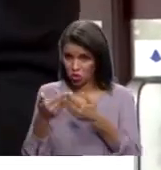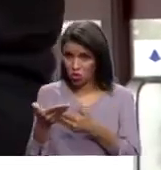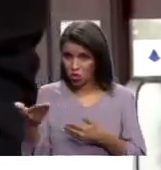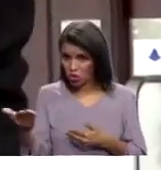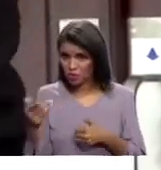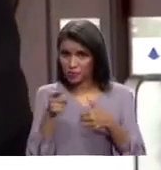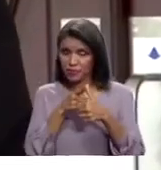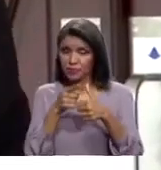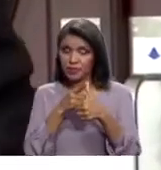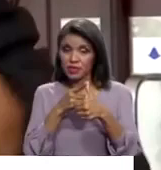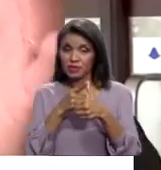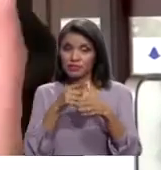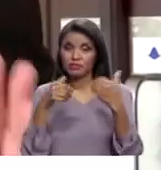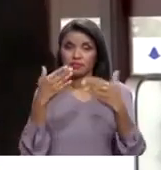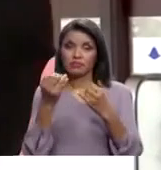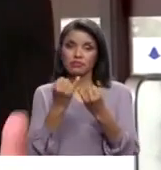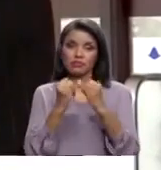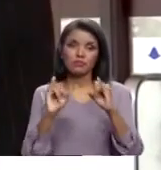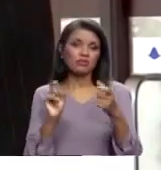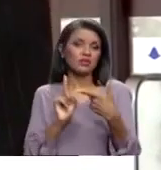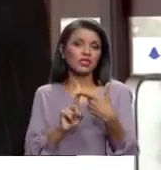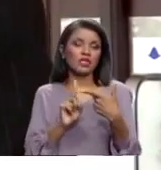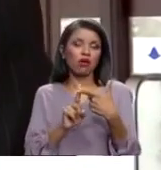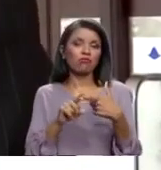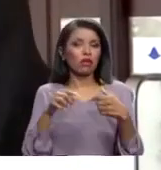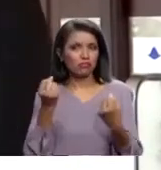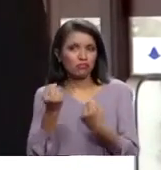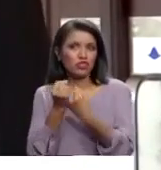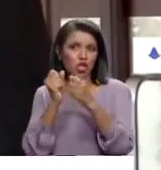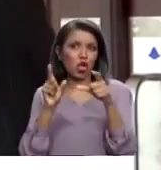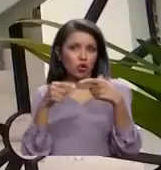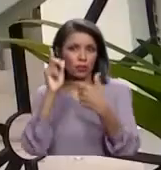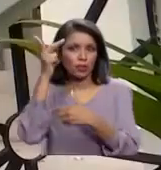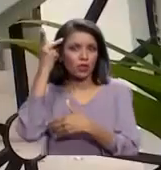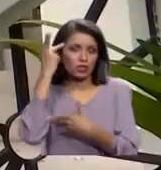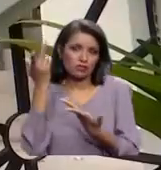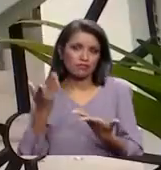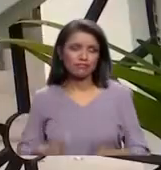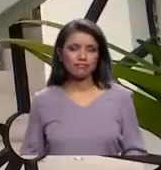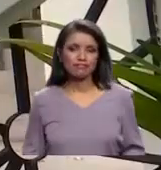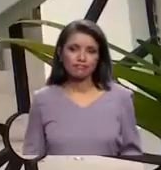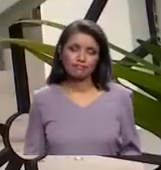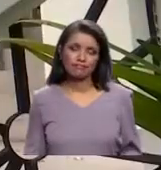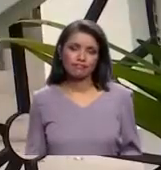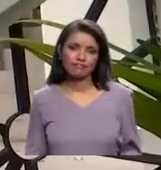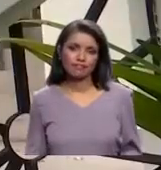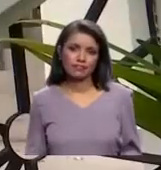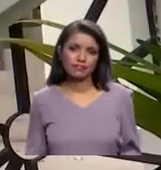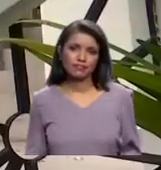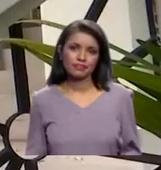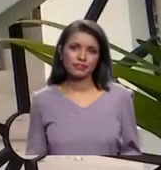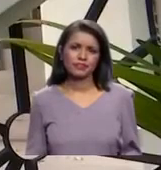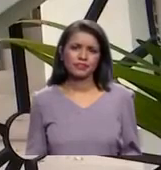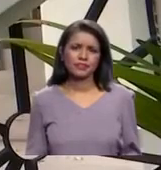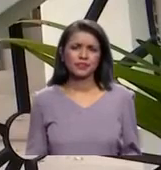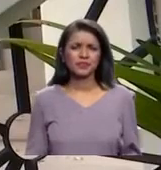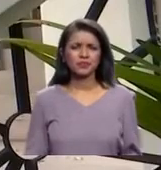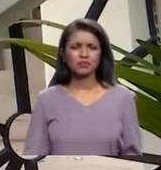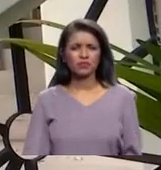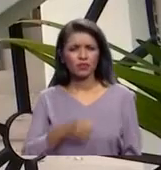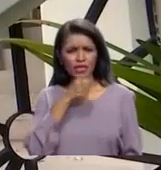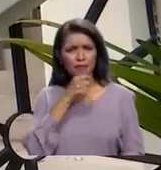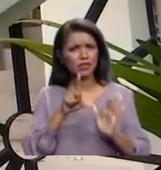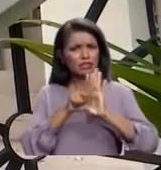debiera ser para independientes, y el de la afiliación partidista, que debe ser para los políticos, de partido político. Pero dígame algo, entonces, si la ley lo